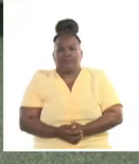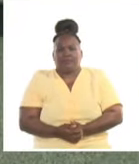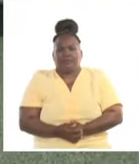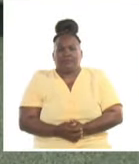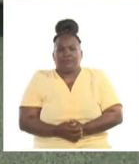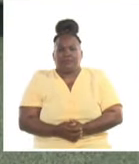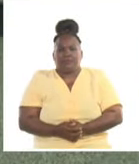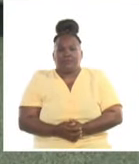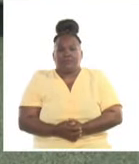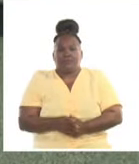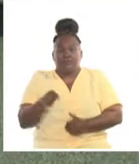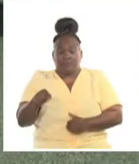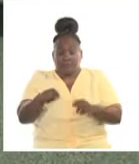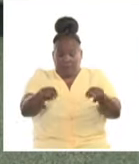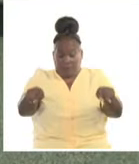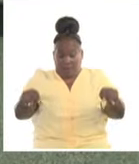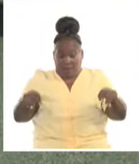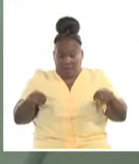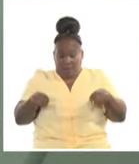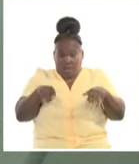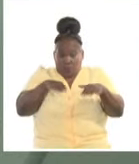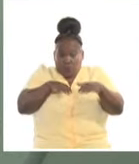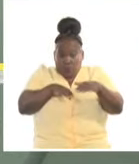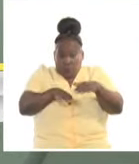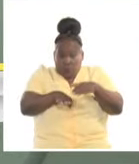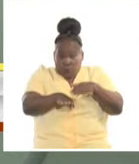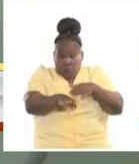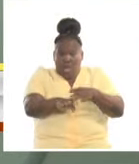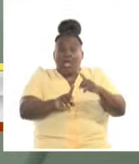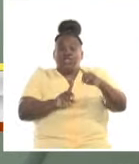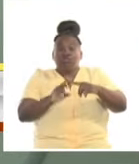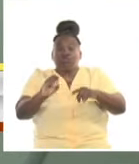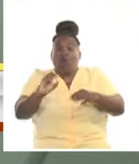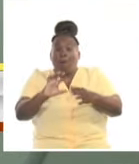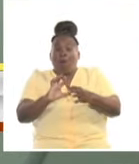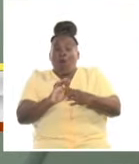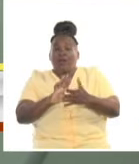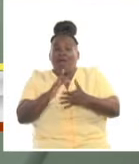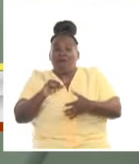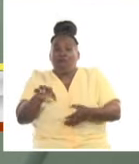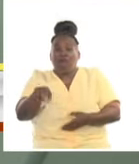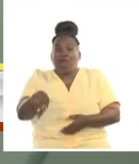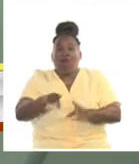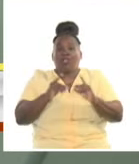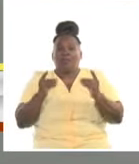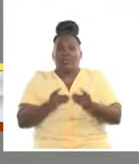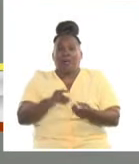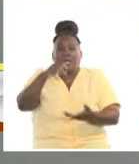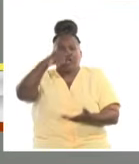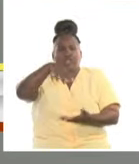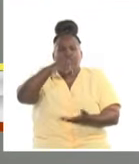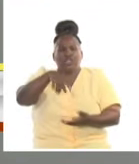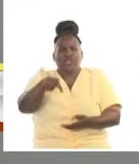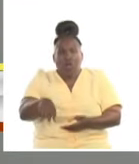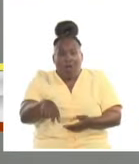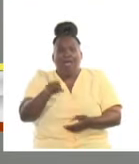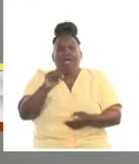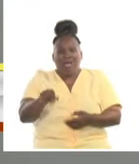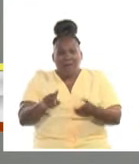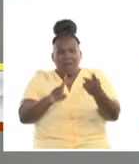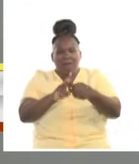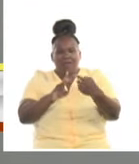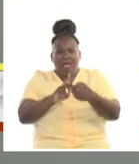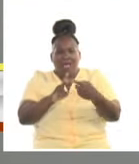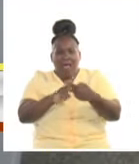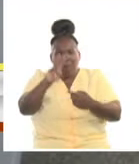La instalación de un nuevo tomógrafo multicorte en el Departamento de Imagenología del Hospital Provincial General Carlos Manuel de Céspedes